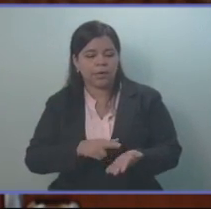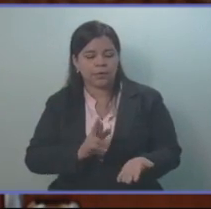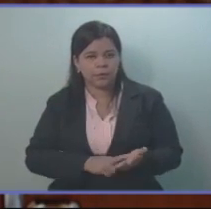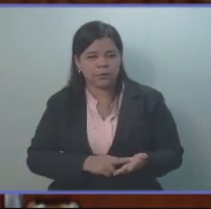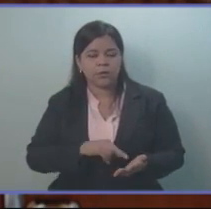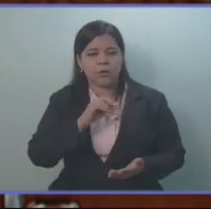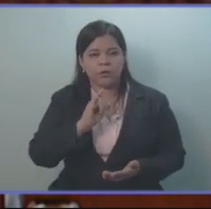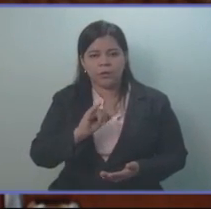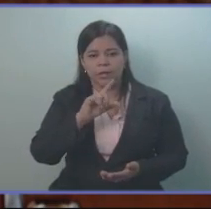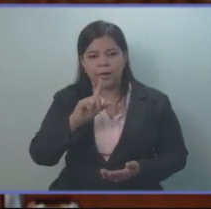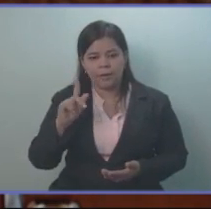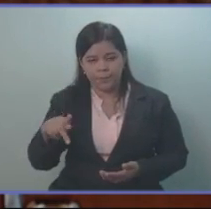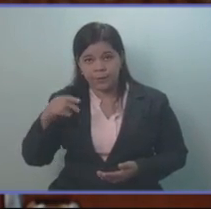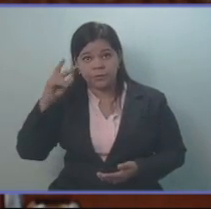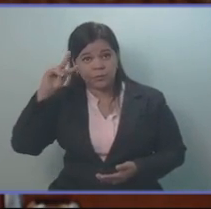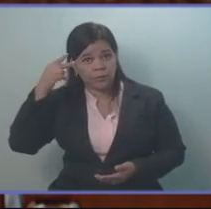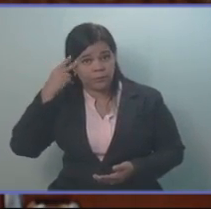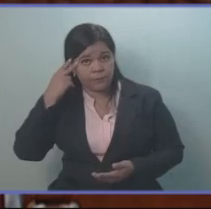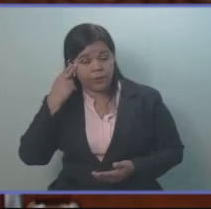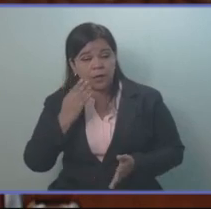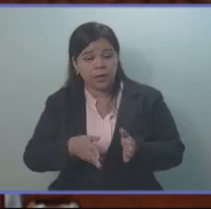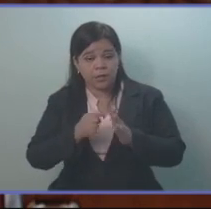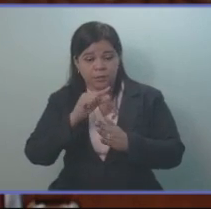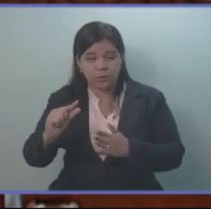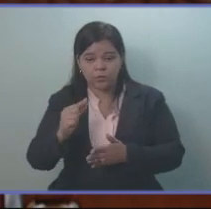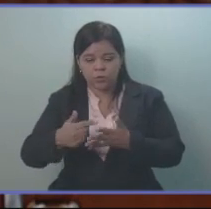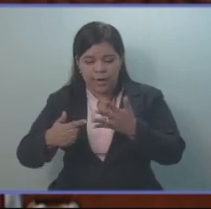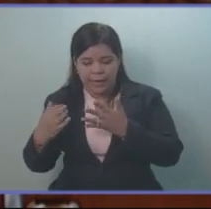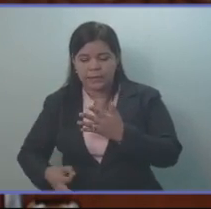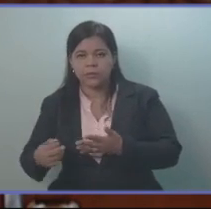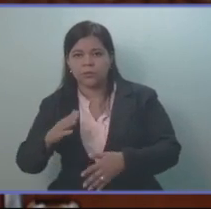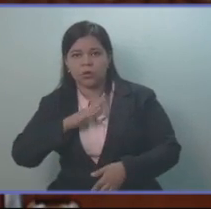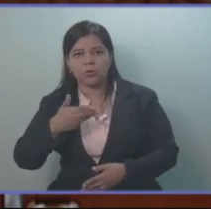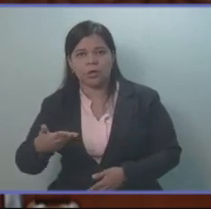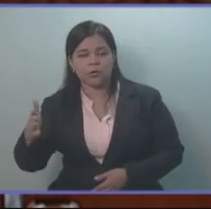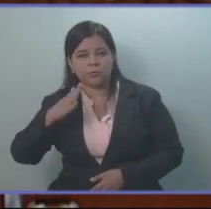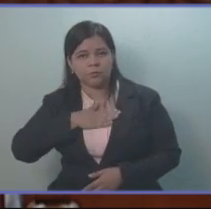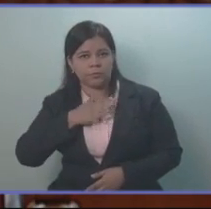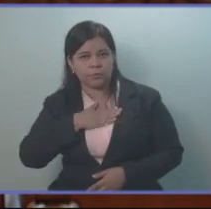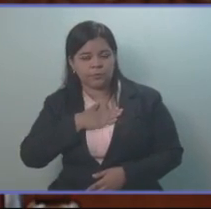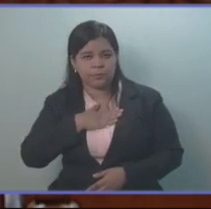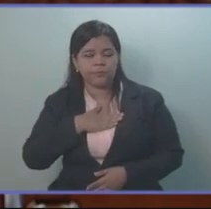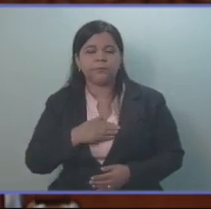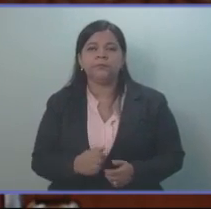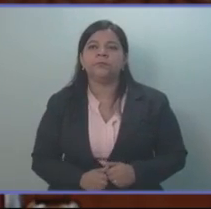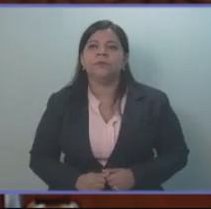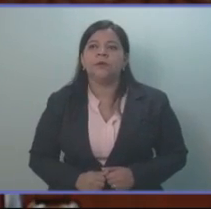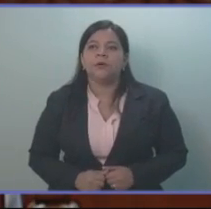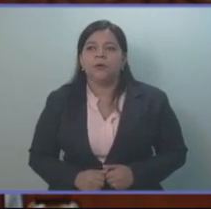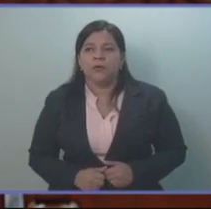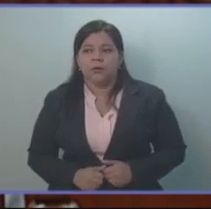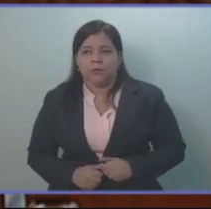de la Propiedad. FEC, Fondo Especial de Contribuciones para Viviendas de Fonavipo.